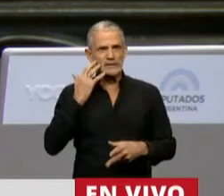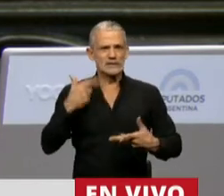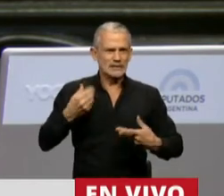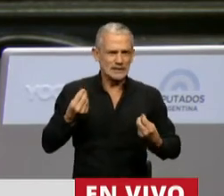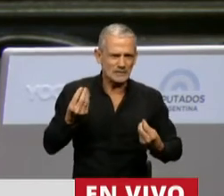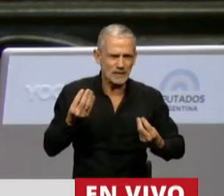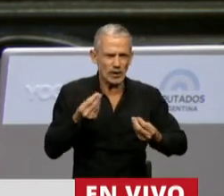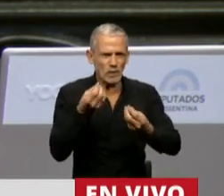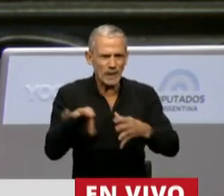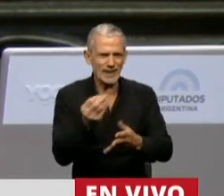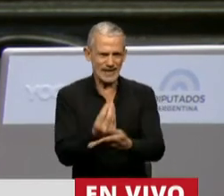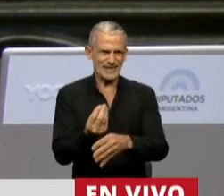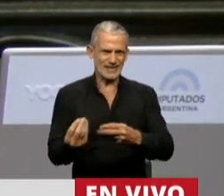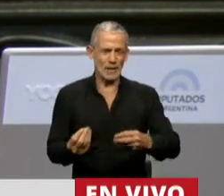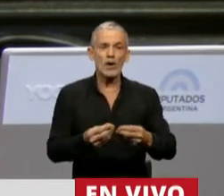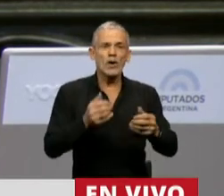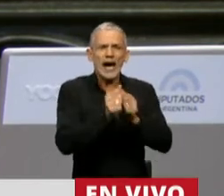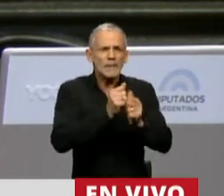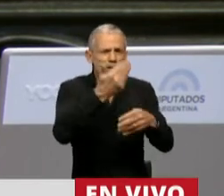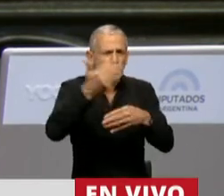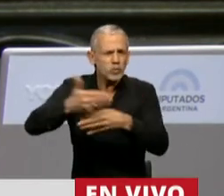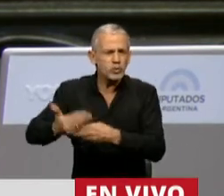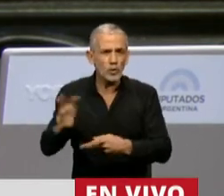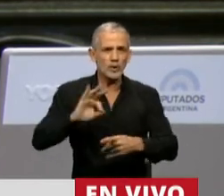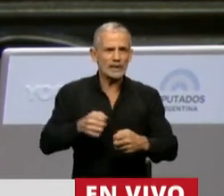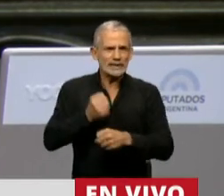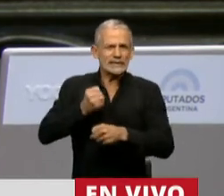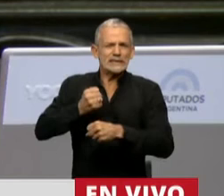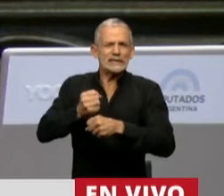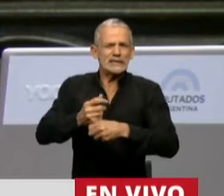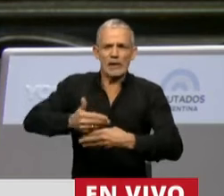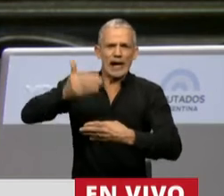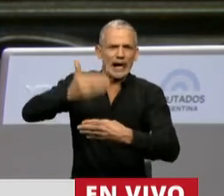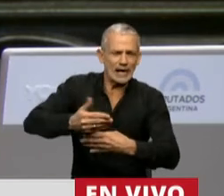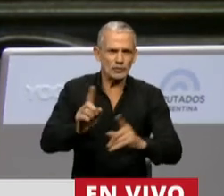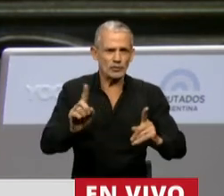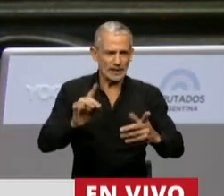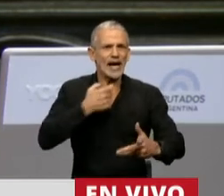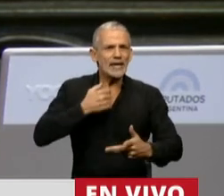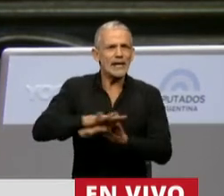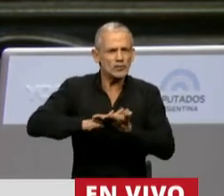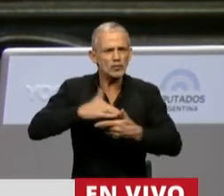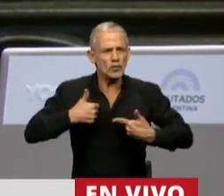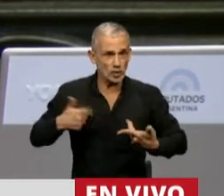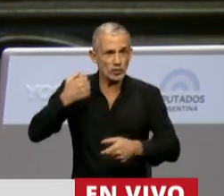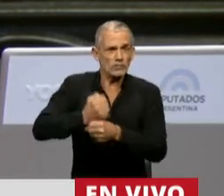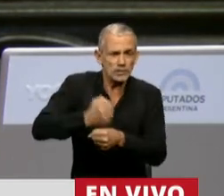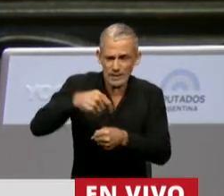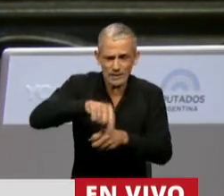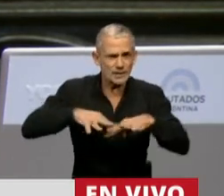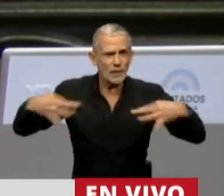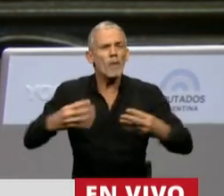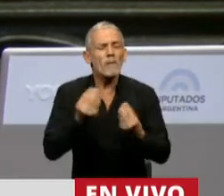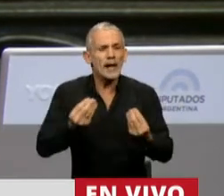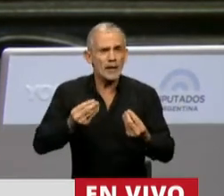perderlo. Miles de pymes cerraron y otras están luchando y quieren de nosotros respuestas concretas. Y estamos acá trabajando